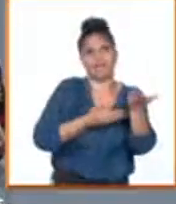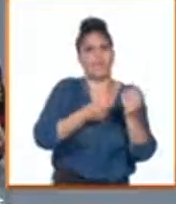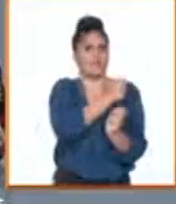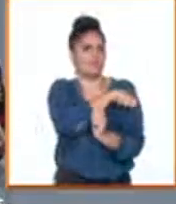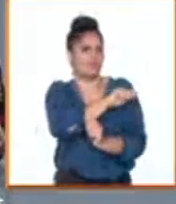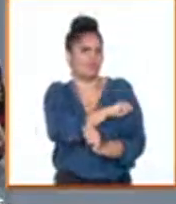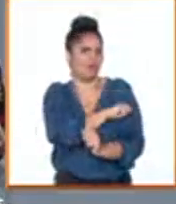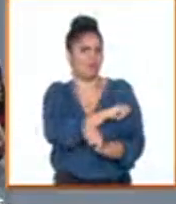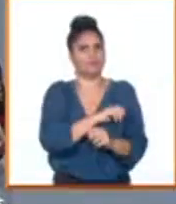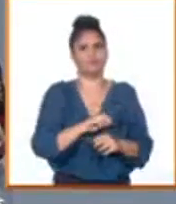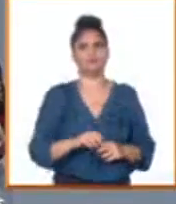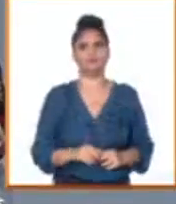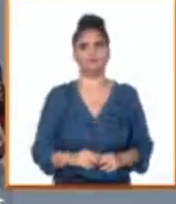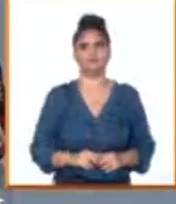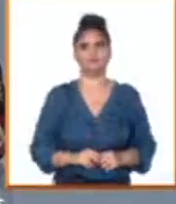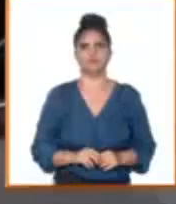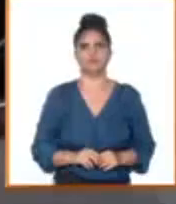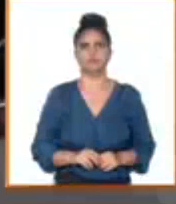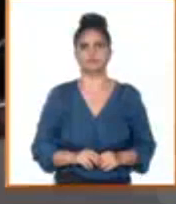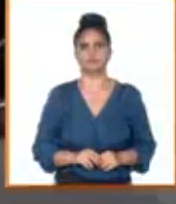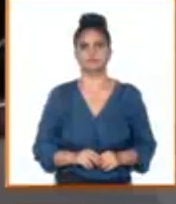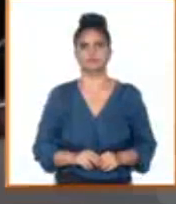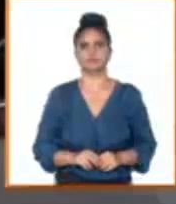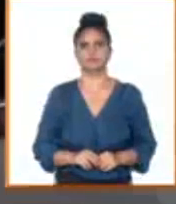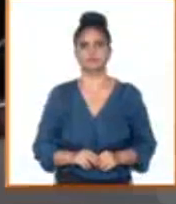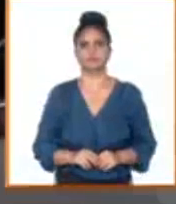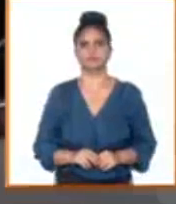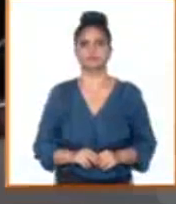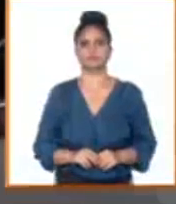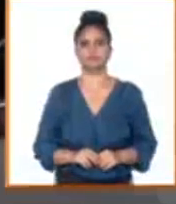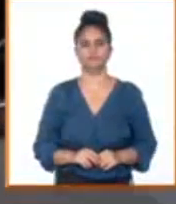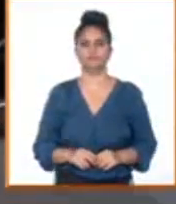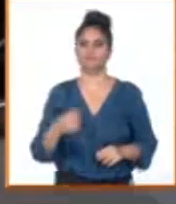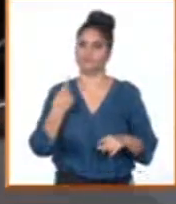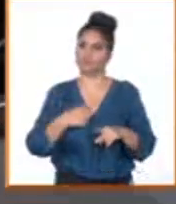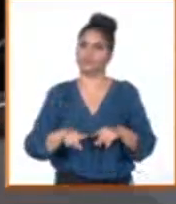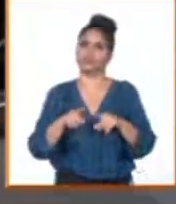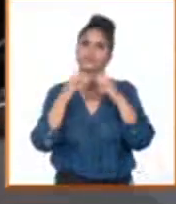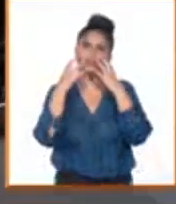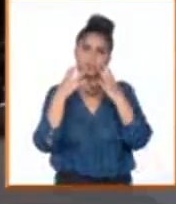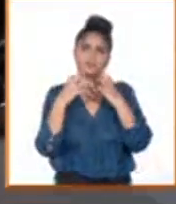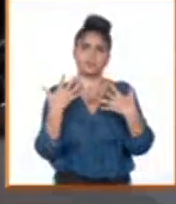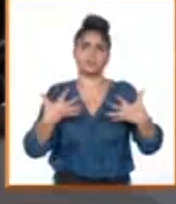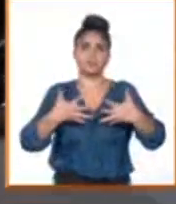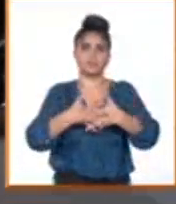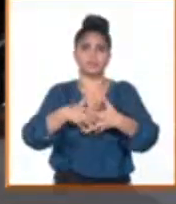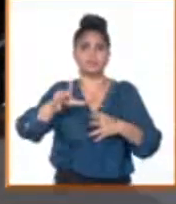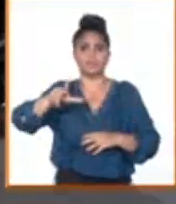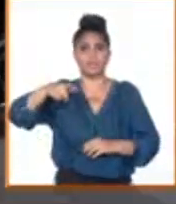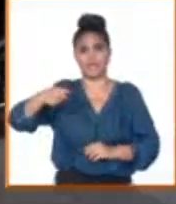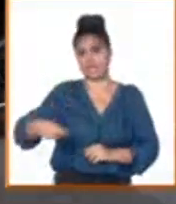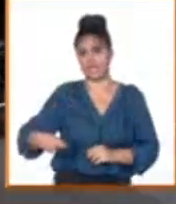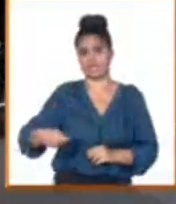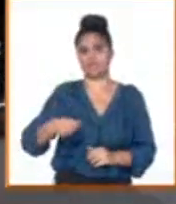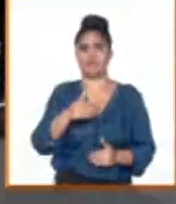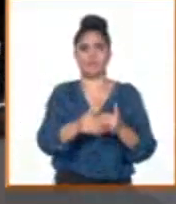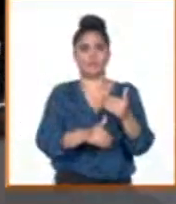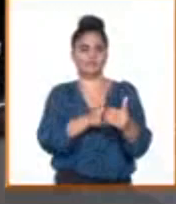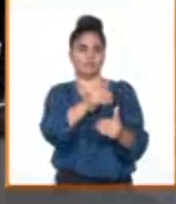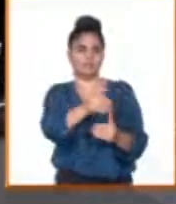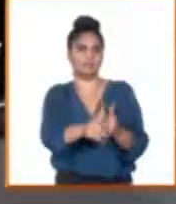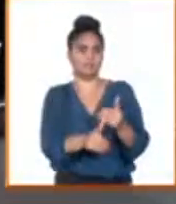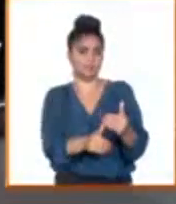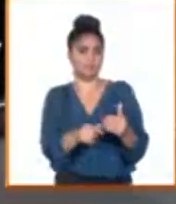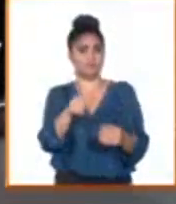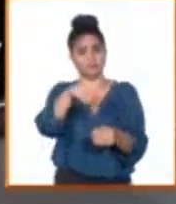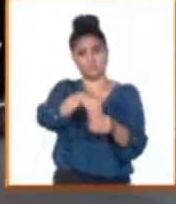también académicos de izquierda de muchas partes del mundo estén hablando del valor que tiene esta ley para, como referente para procesos que hoy